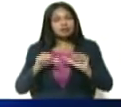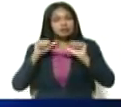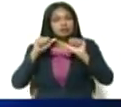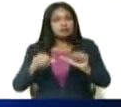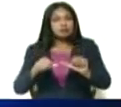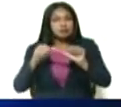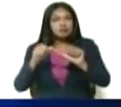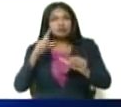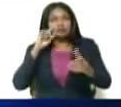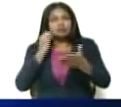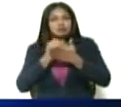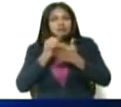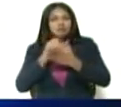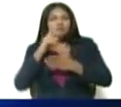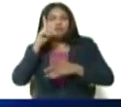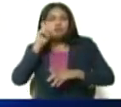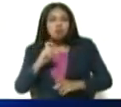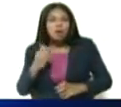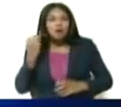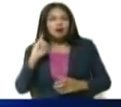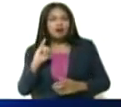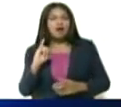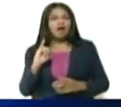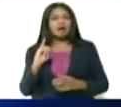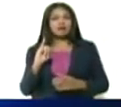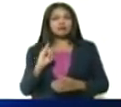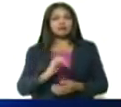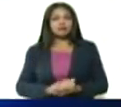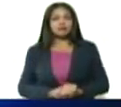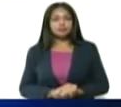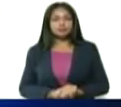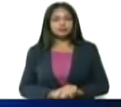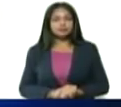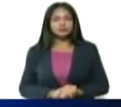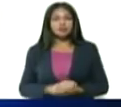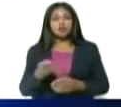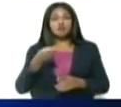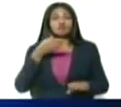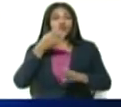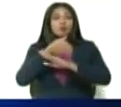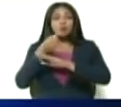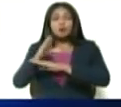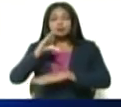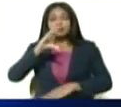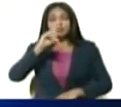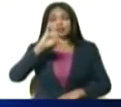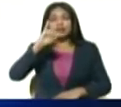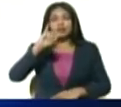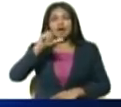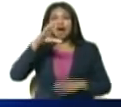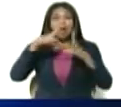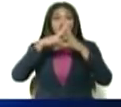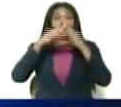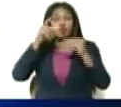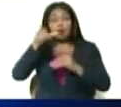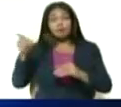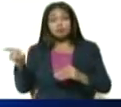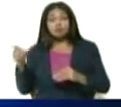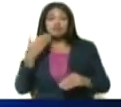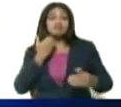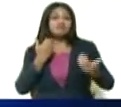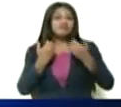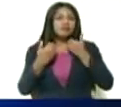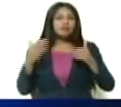los despistajes ampliados, masificarlos. Hay que llevar a los CDI, a los hospitales y a las clínicas a todas las personas que